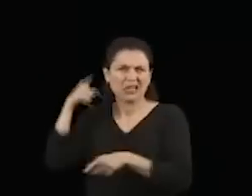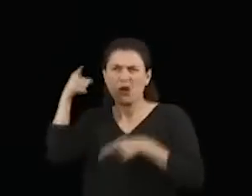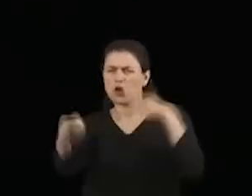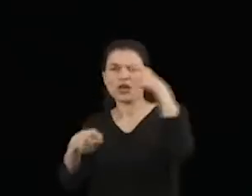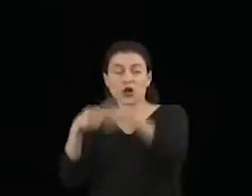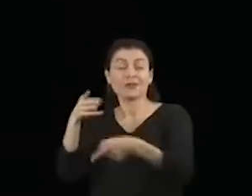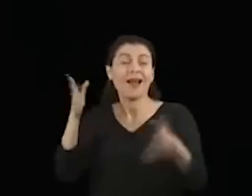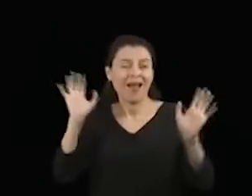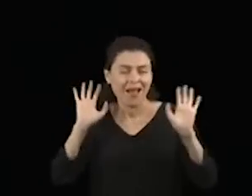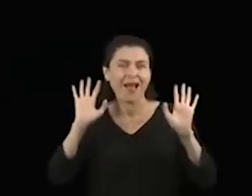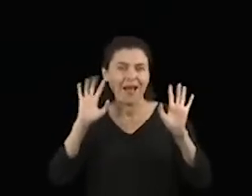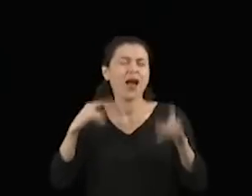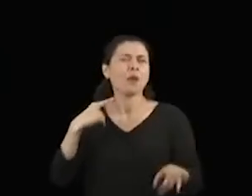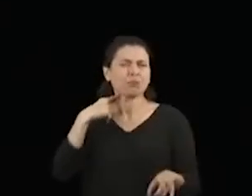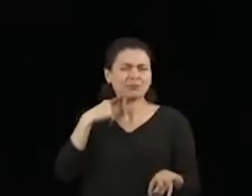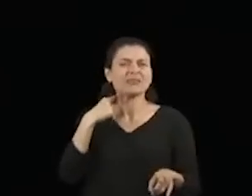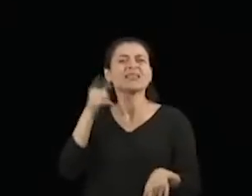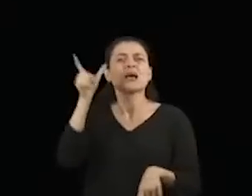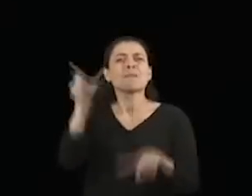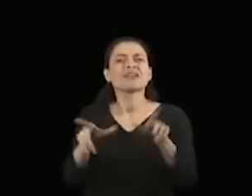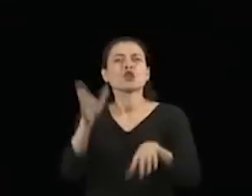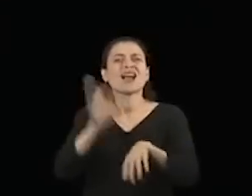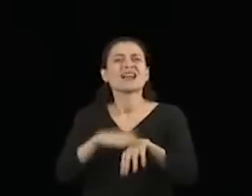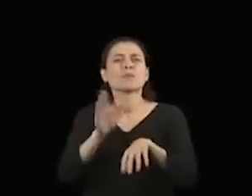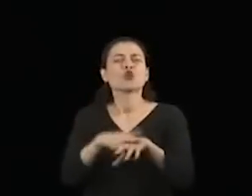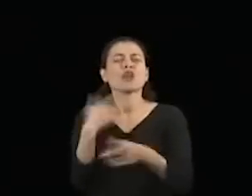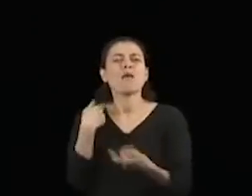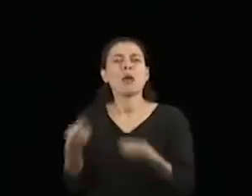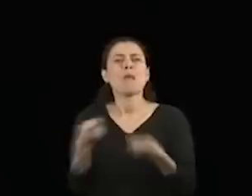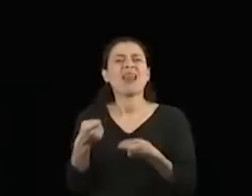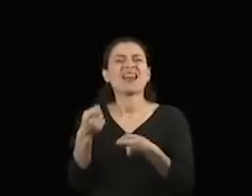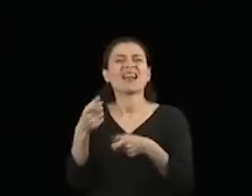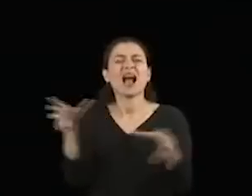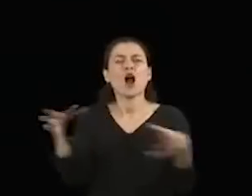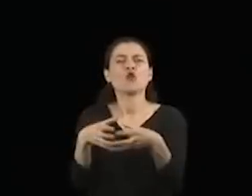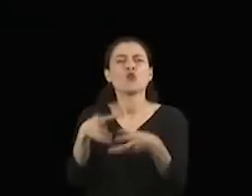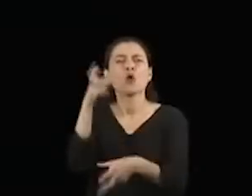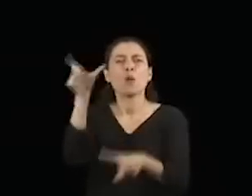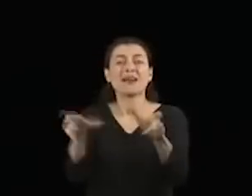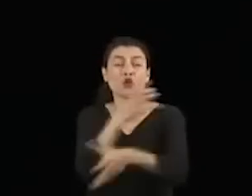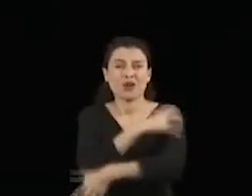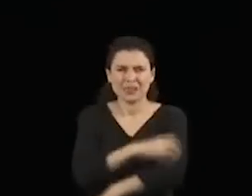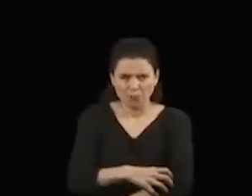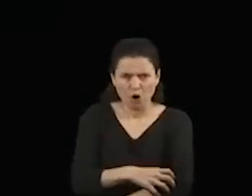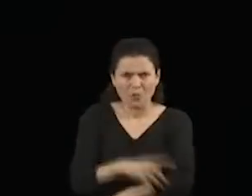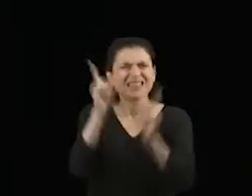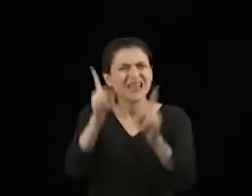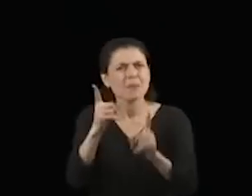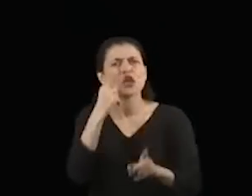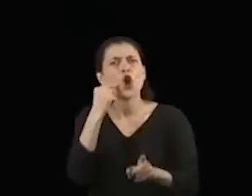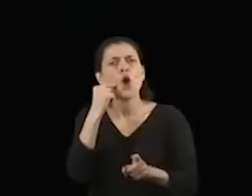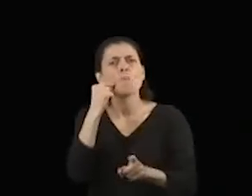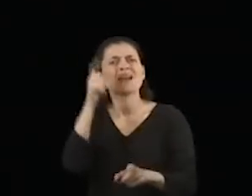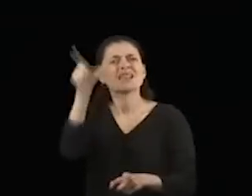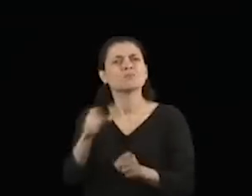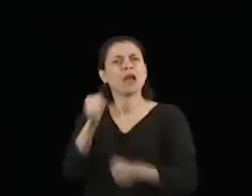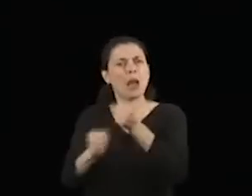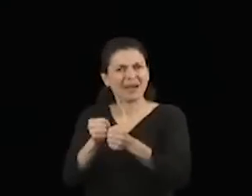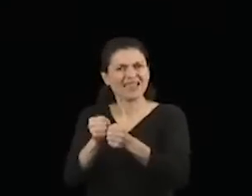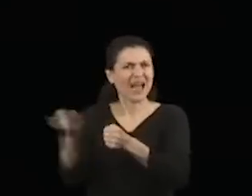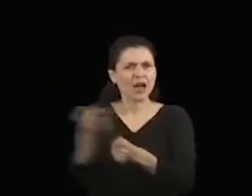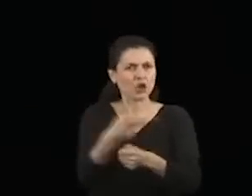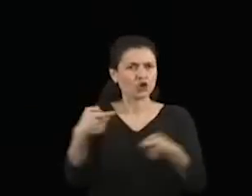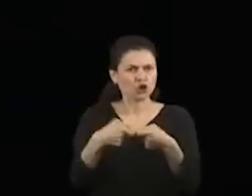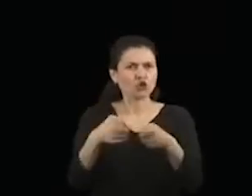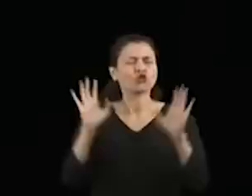los gerentes de la pobreza, hay empresarios involucrados y hay otro tipo